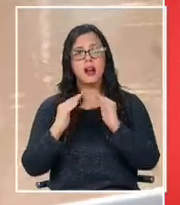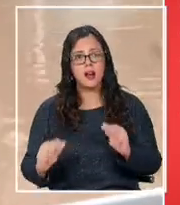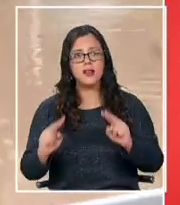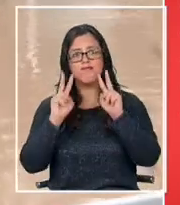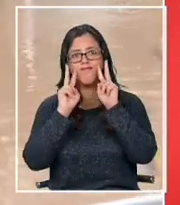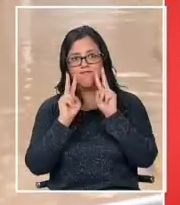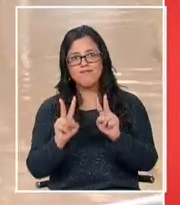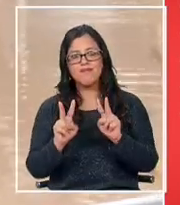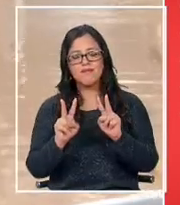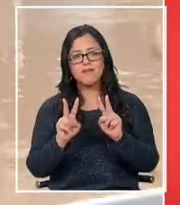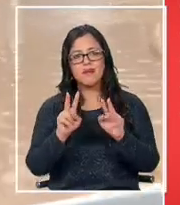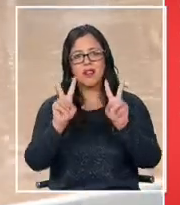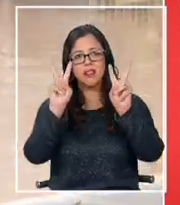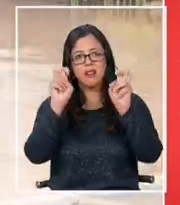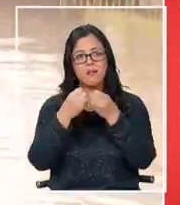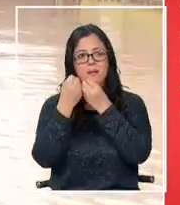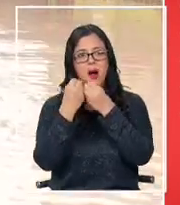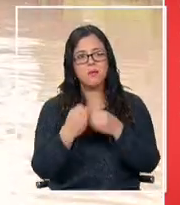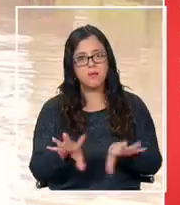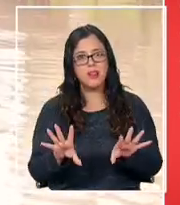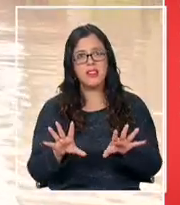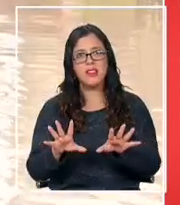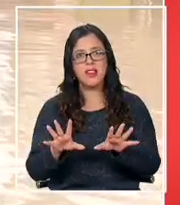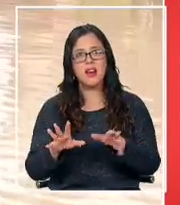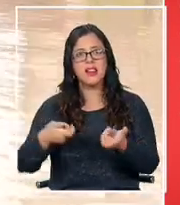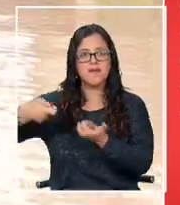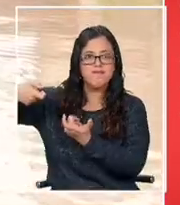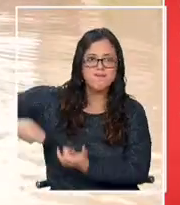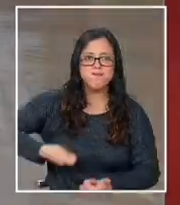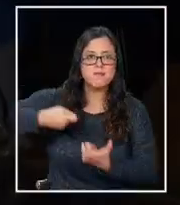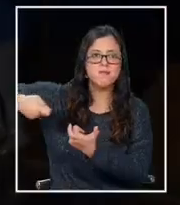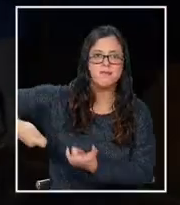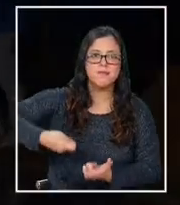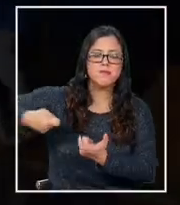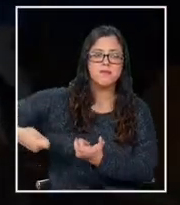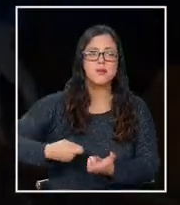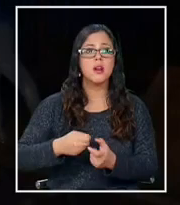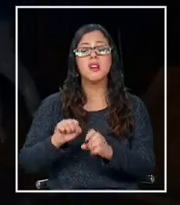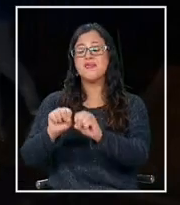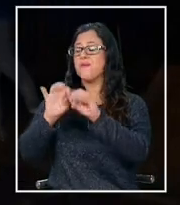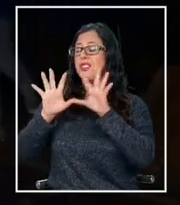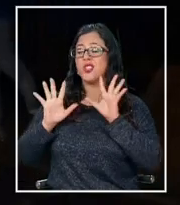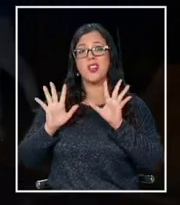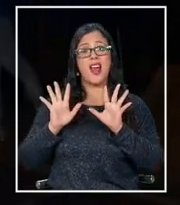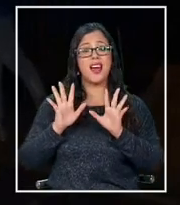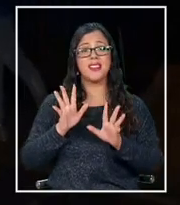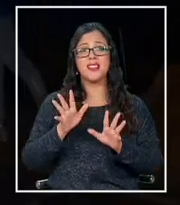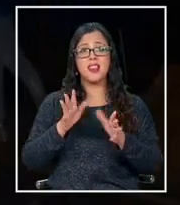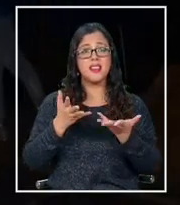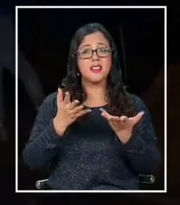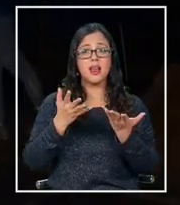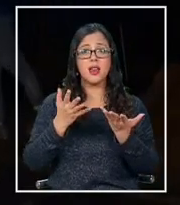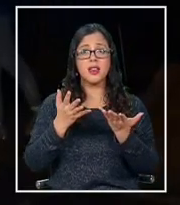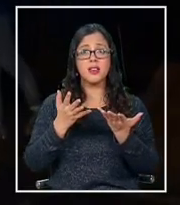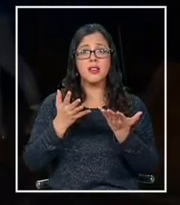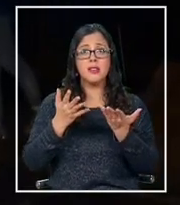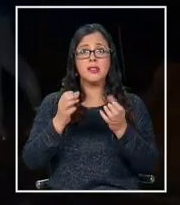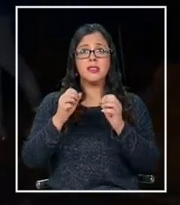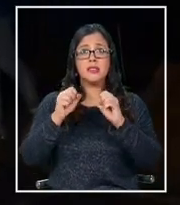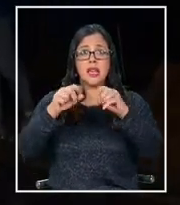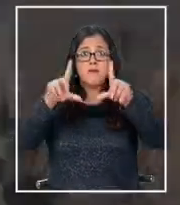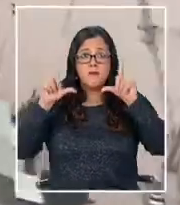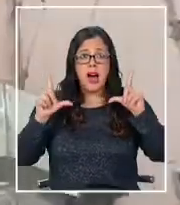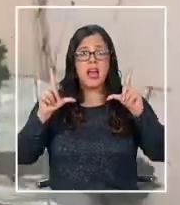es la pérdida y obviamente también comenzar un trabajo de limpieza bastante importante. Sí, impresionante las imágenes, Nacho, que tú pudiste recoger ahí durante todo el